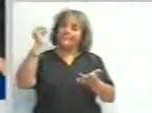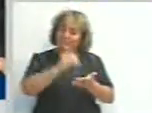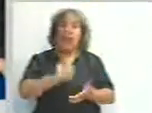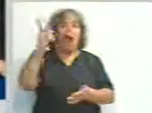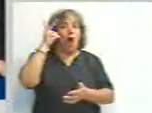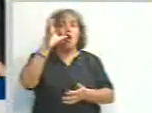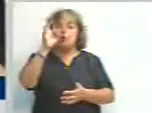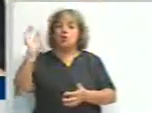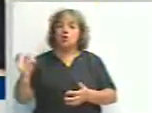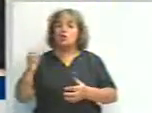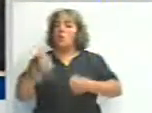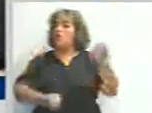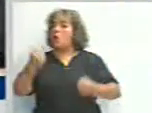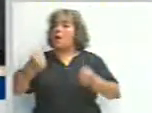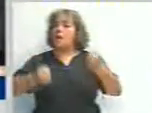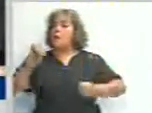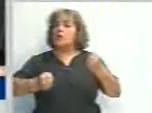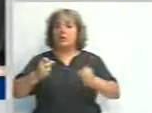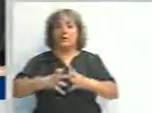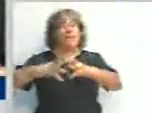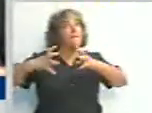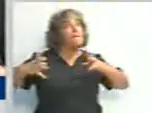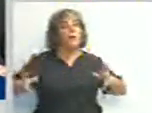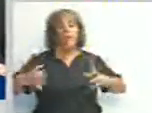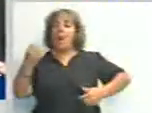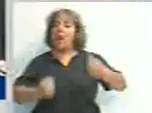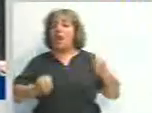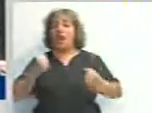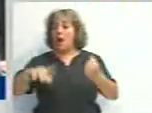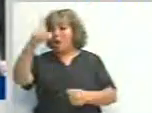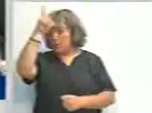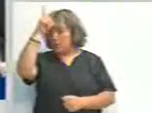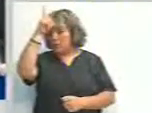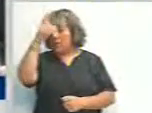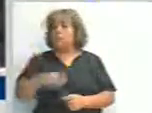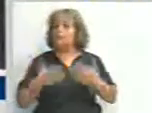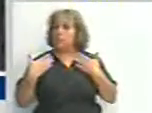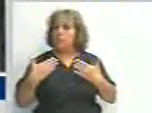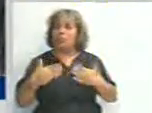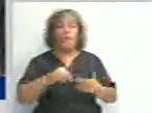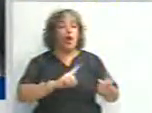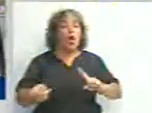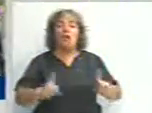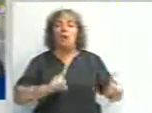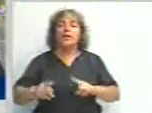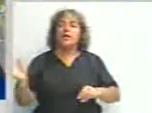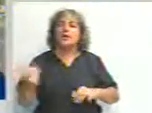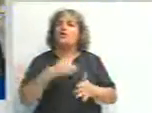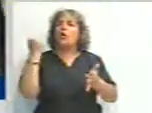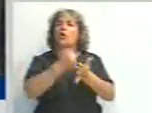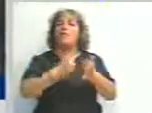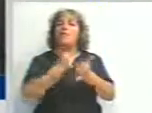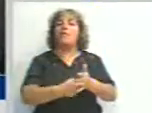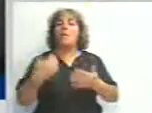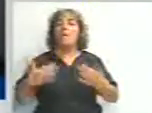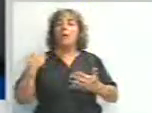un 150% de ampliación del parque automotor de la policía, permite realmente coordinar todos estos esfuerzos y estar en diferentes lugares